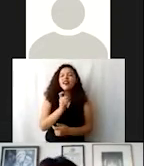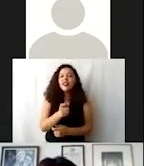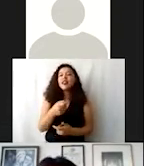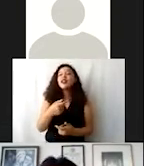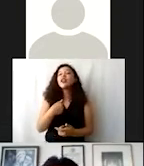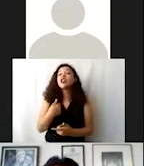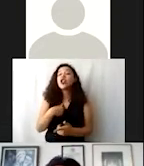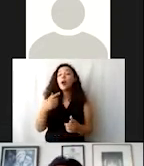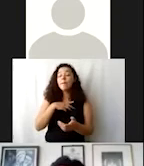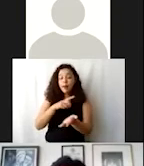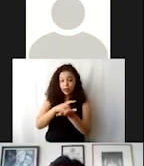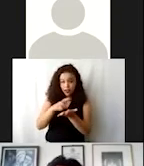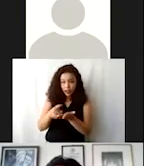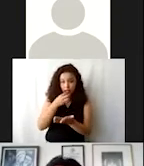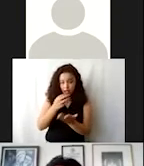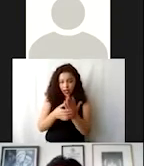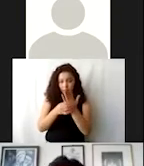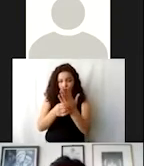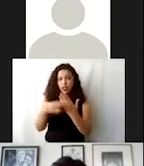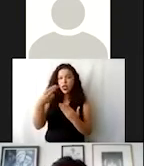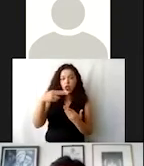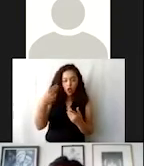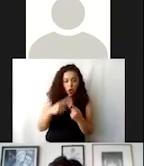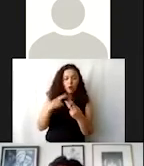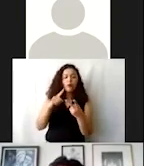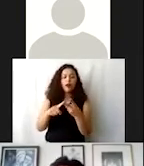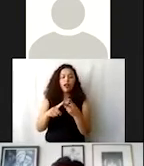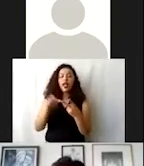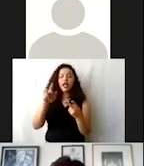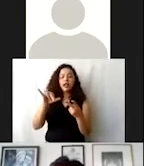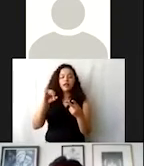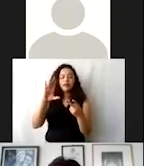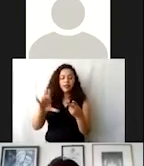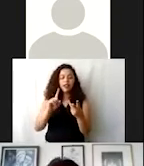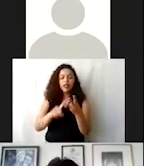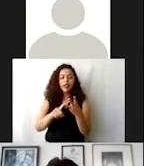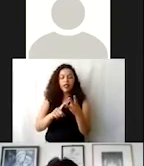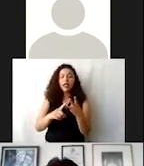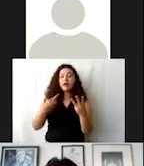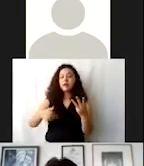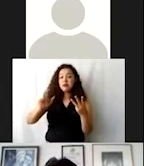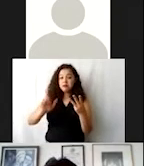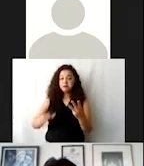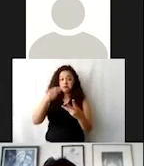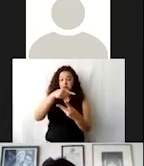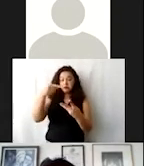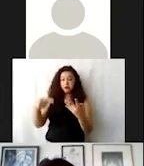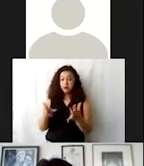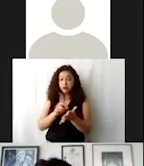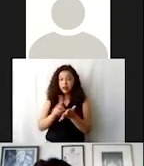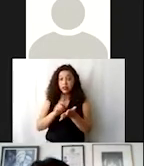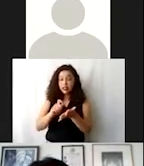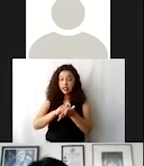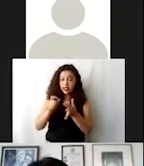mi domicilio, mi nombre, mi RFC, mi representación, ¿sí?